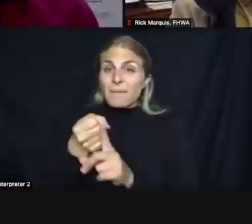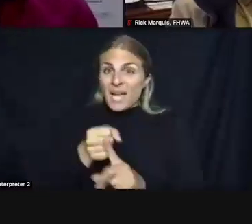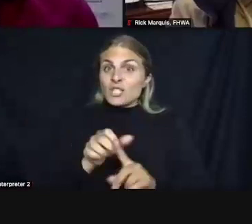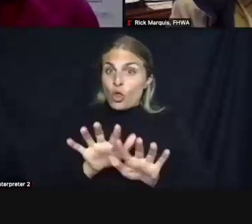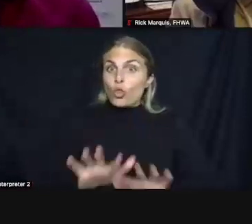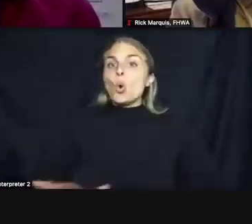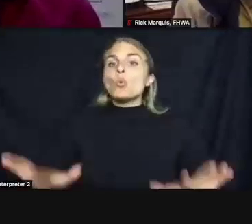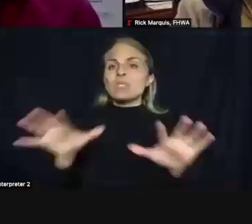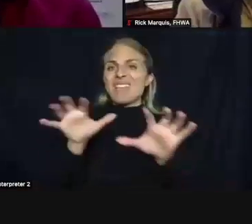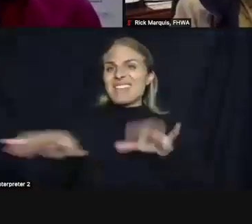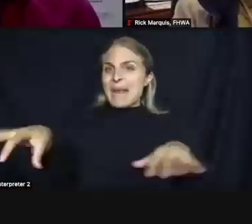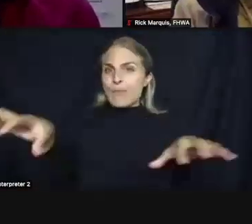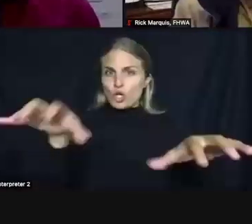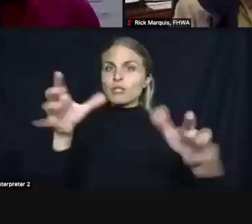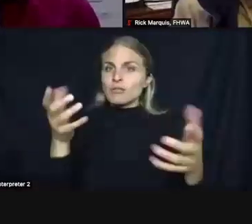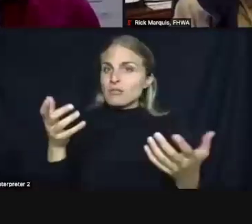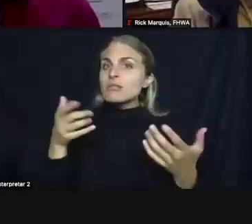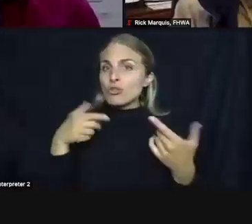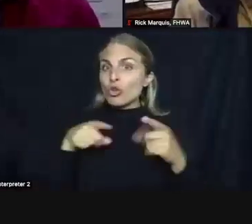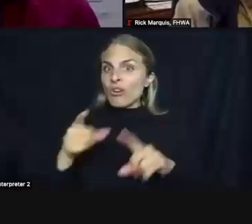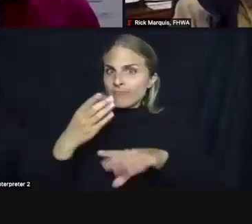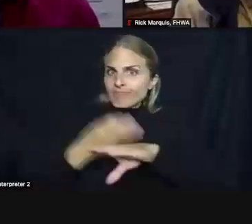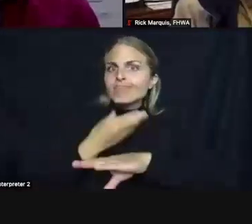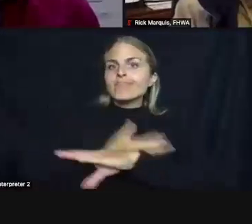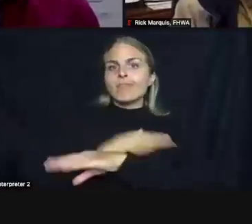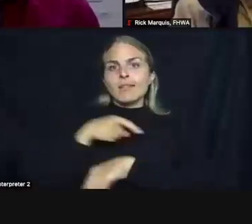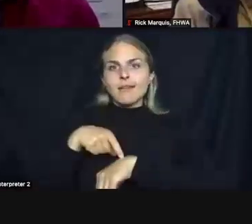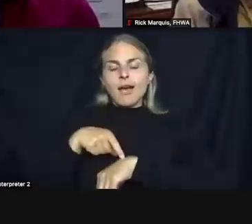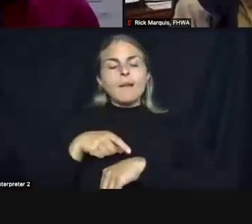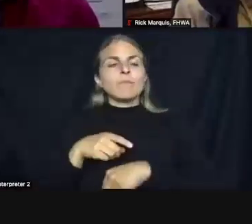otra vez porque va a afectar esos vecindarios.